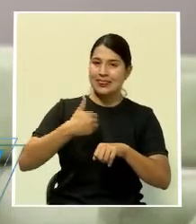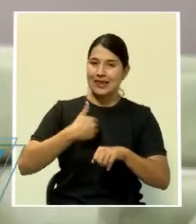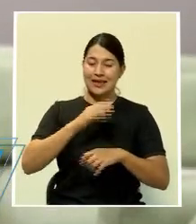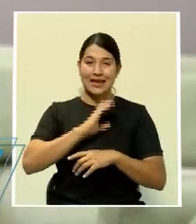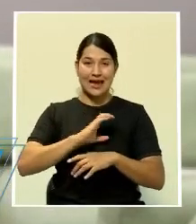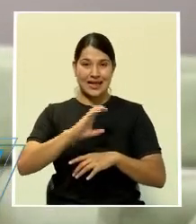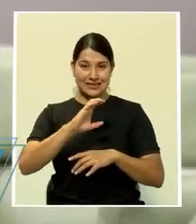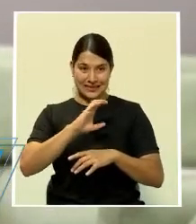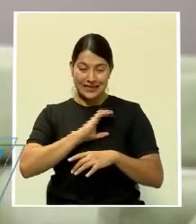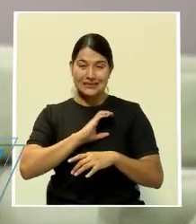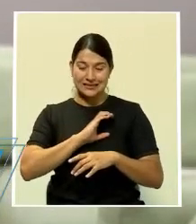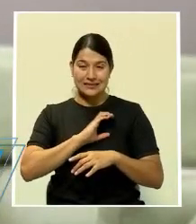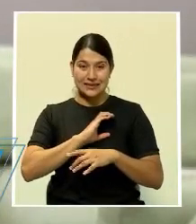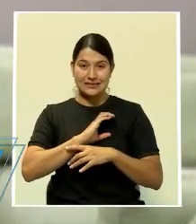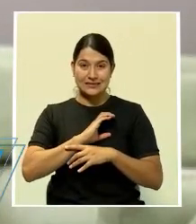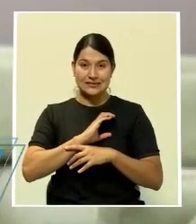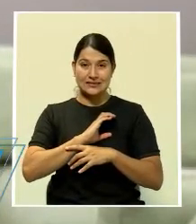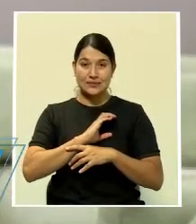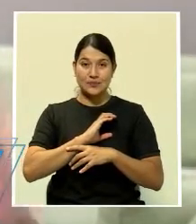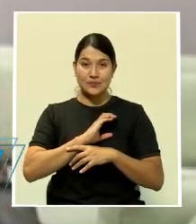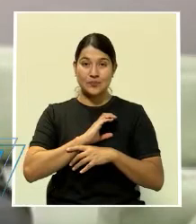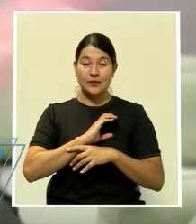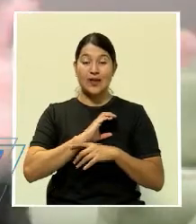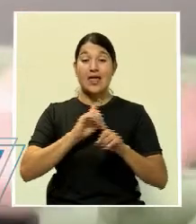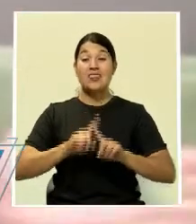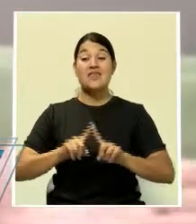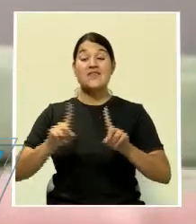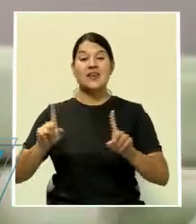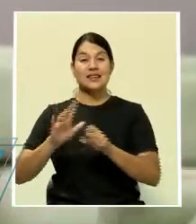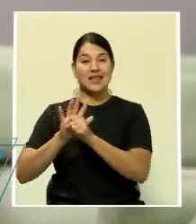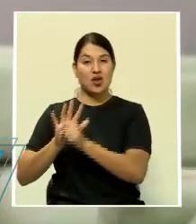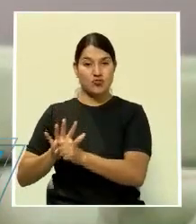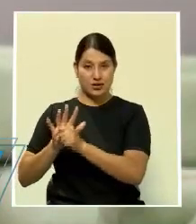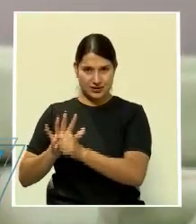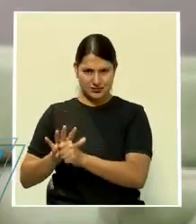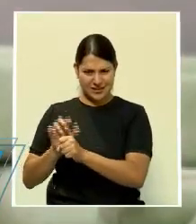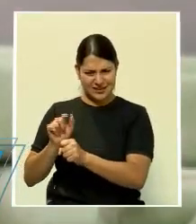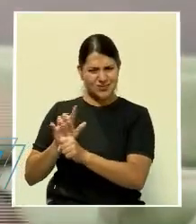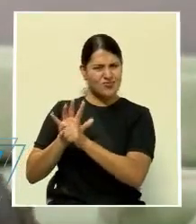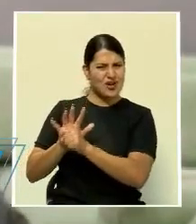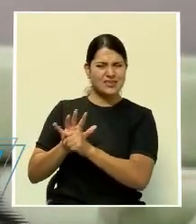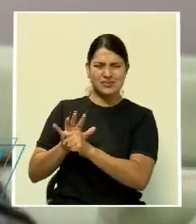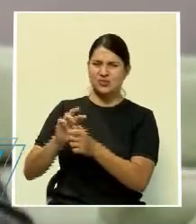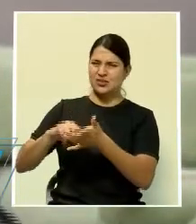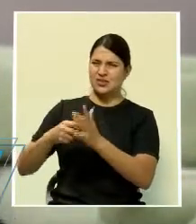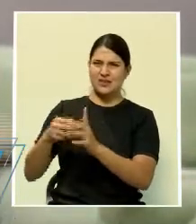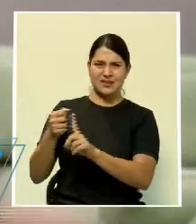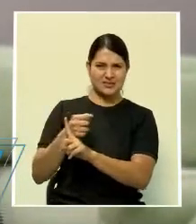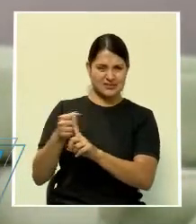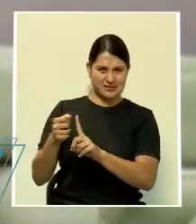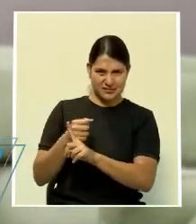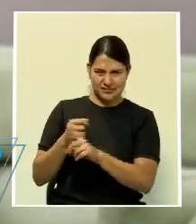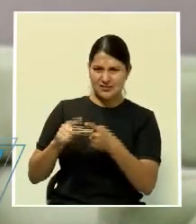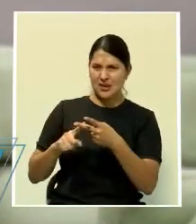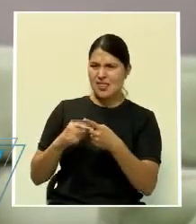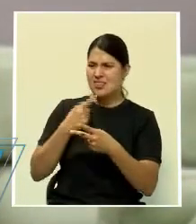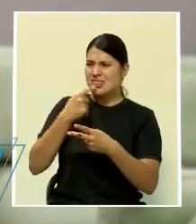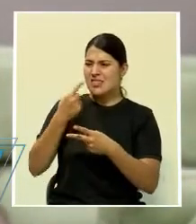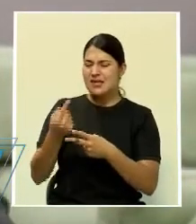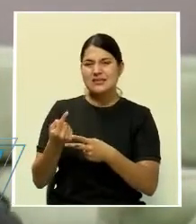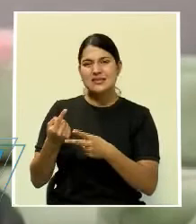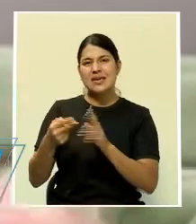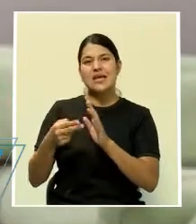características diferentes del racismo. El racismo no deja de ser violento. La expresión de un estereotipo es